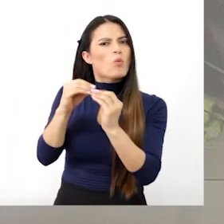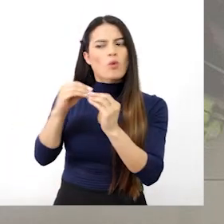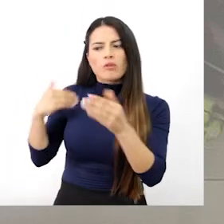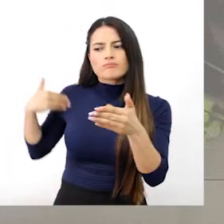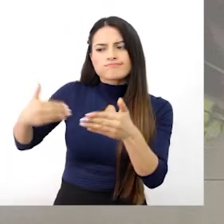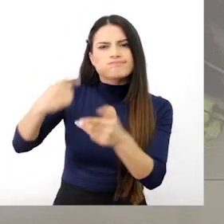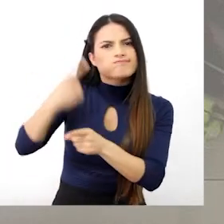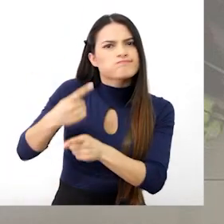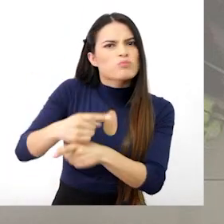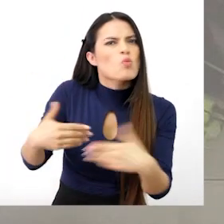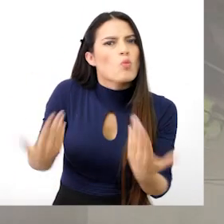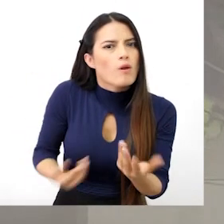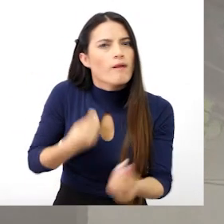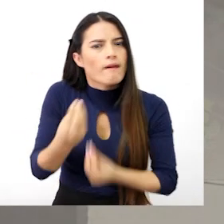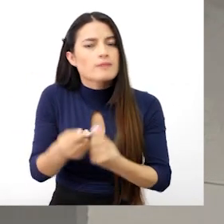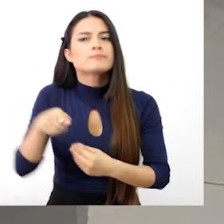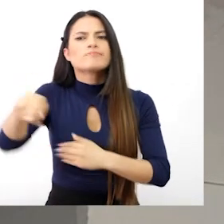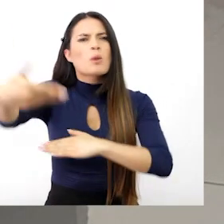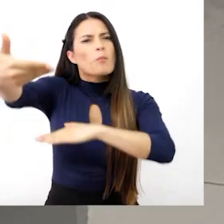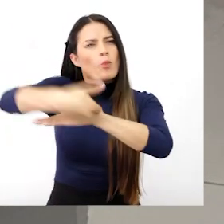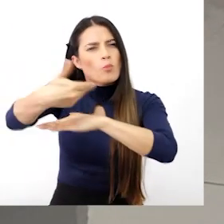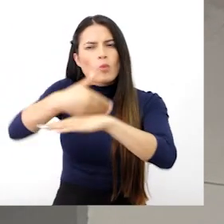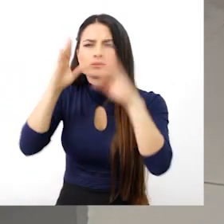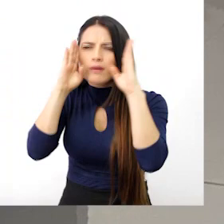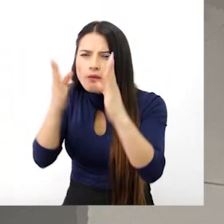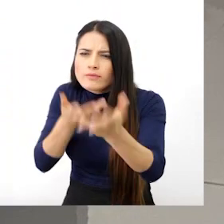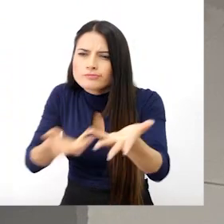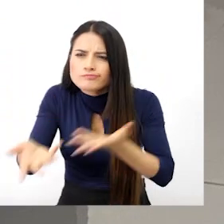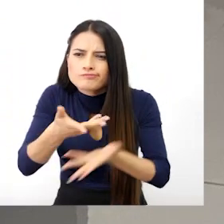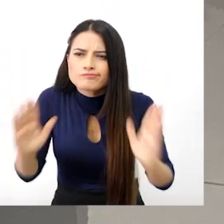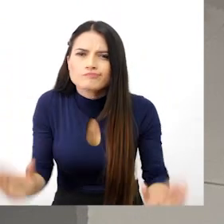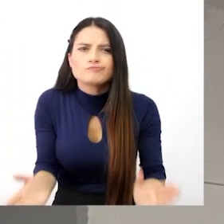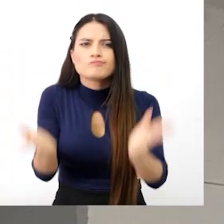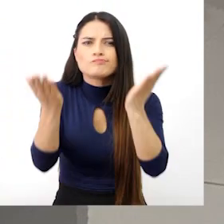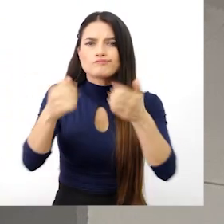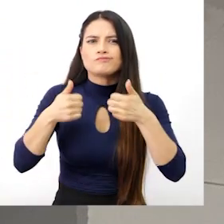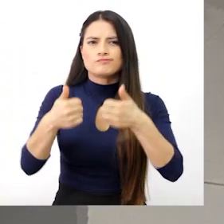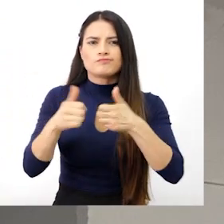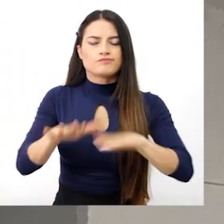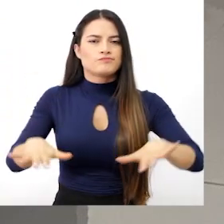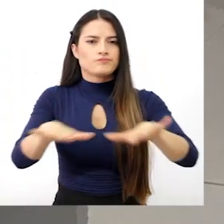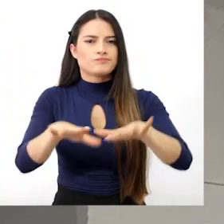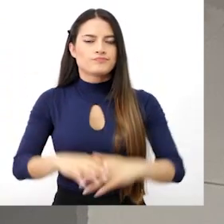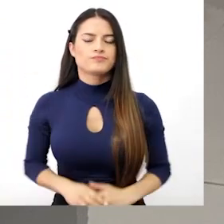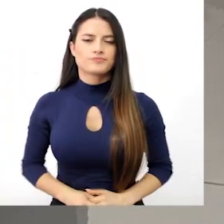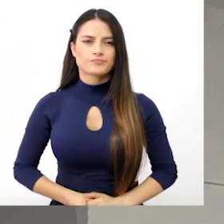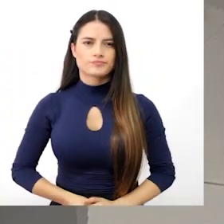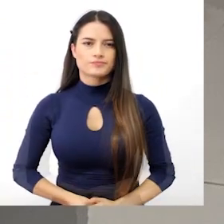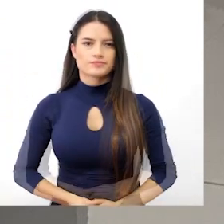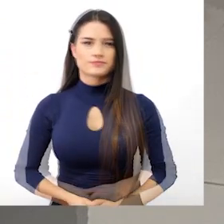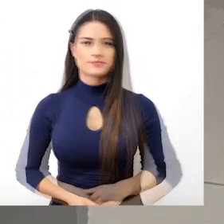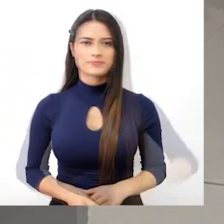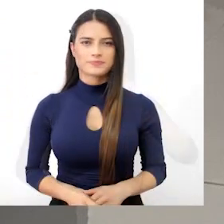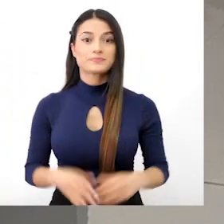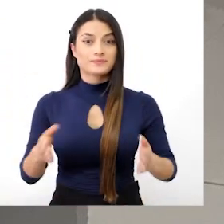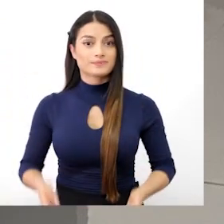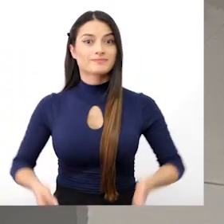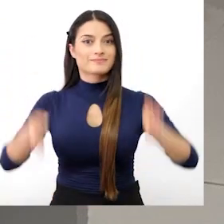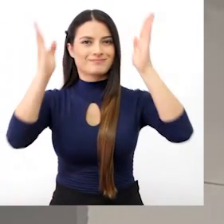se socializaron avances de los acuerdos y se escucharon las propuestas del gremio para fortalecer el sector en toda la